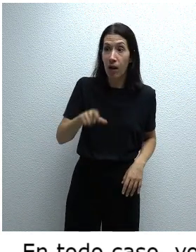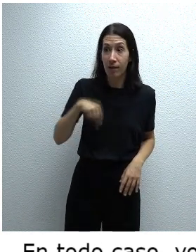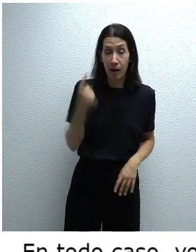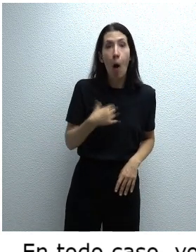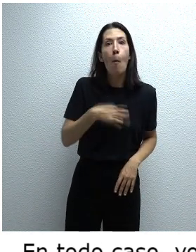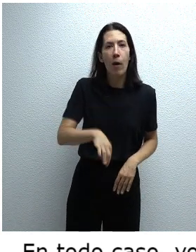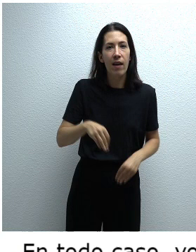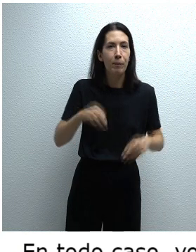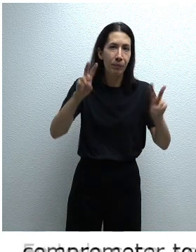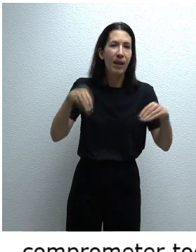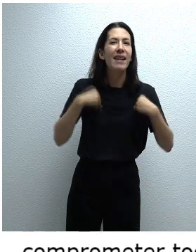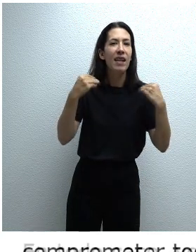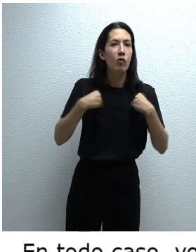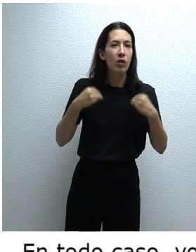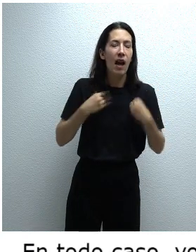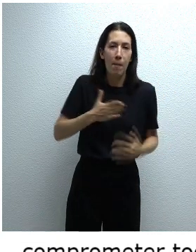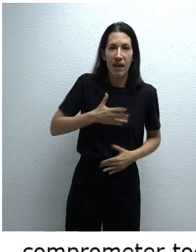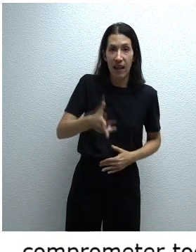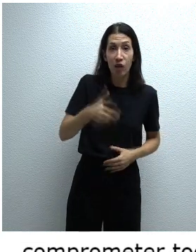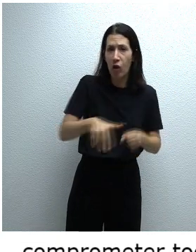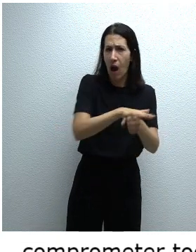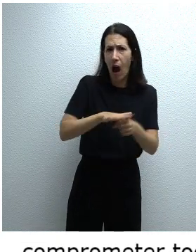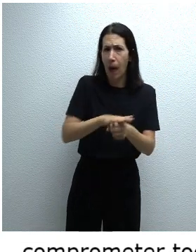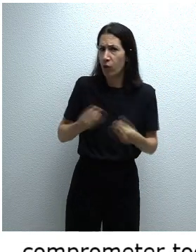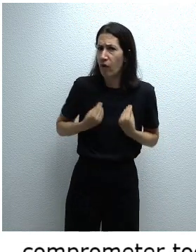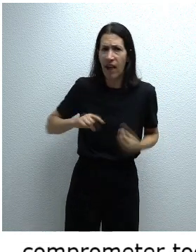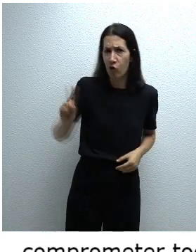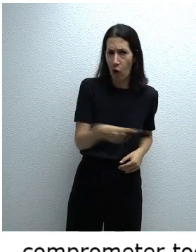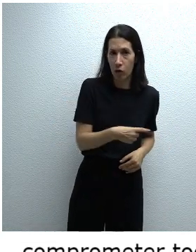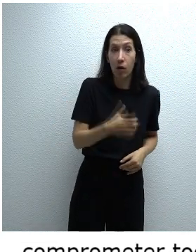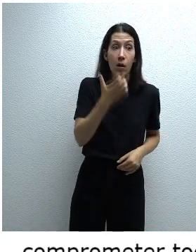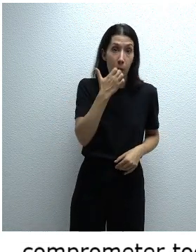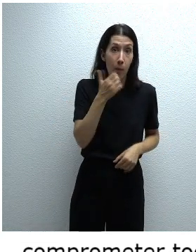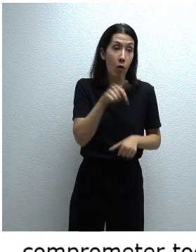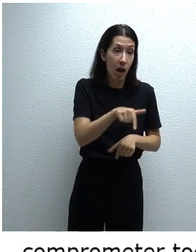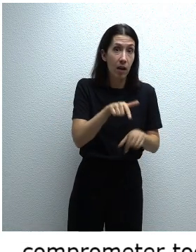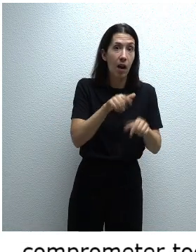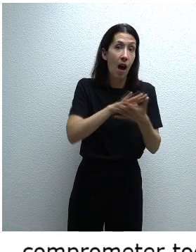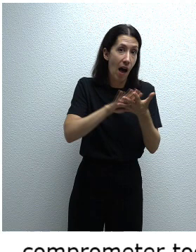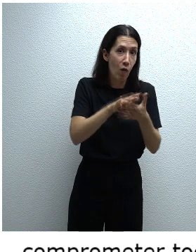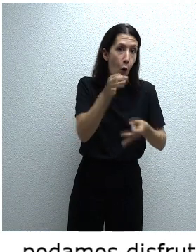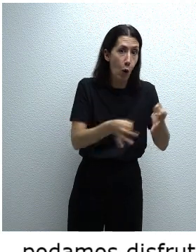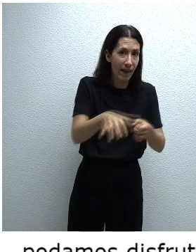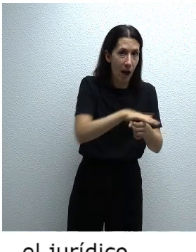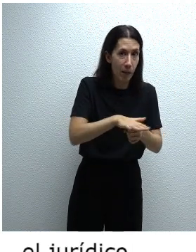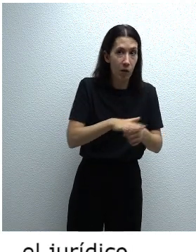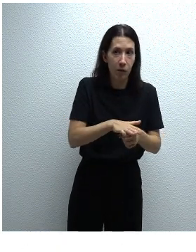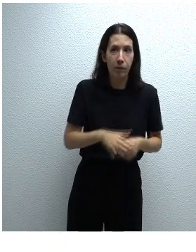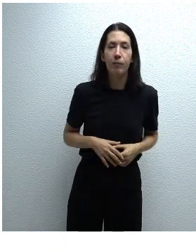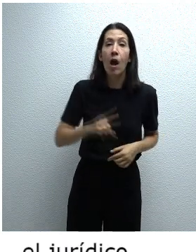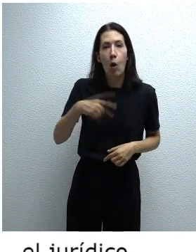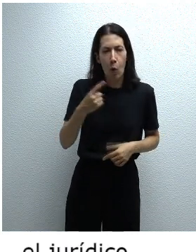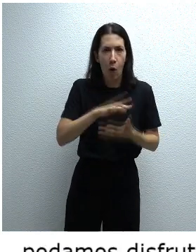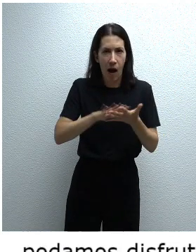podamos disfrutar de nuestros derechos en todos los ámbitos, en este caso en el jurídico. Si quieres, luego